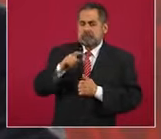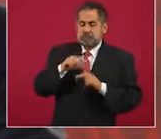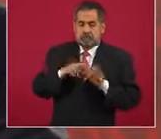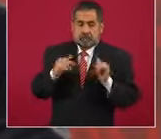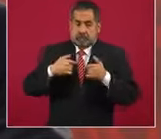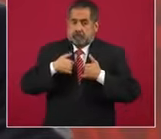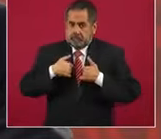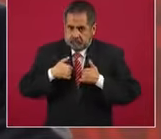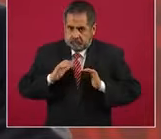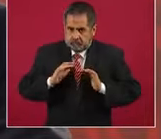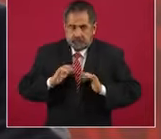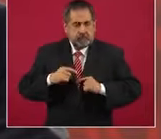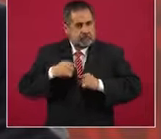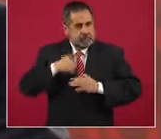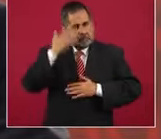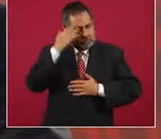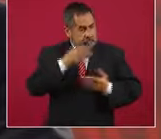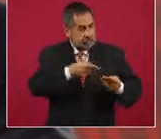yo tenga